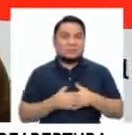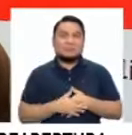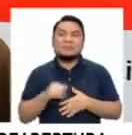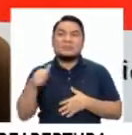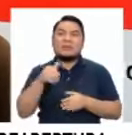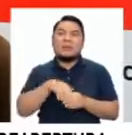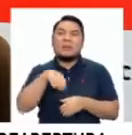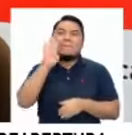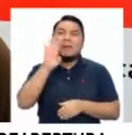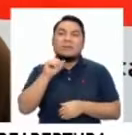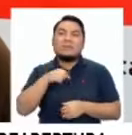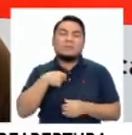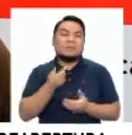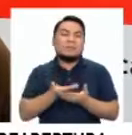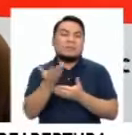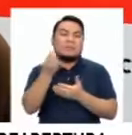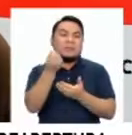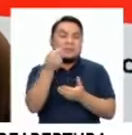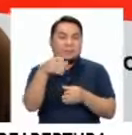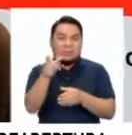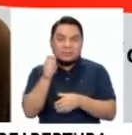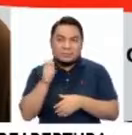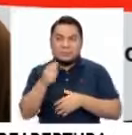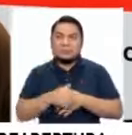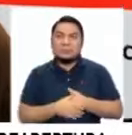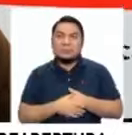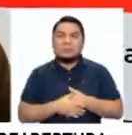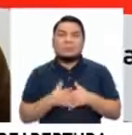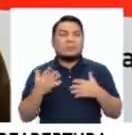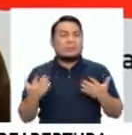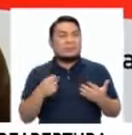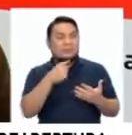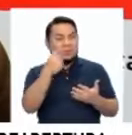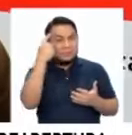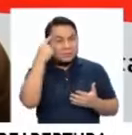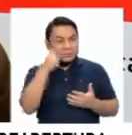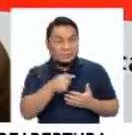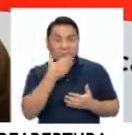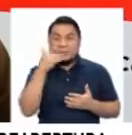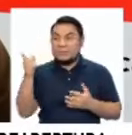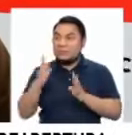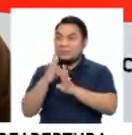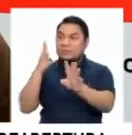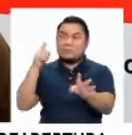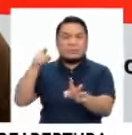para sacar dinero, sí. ¿Y has visto que la cola es mayor que otros días? ¿Te digo que ahora